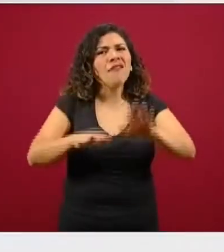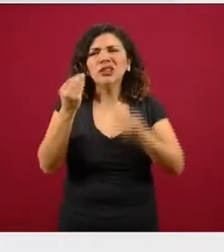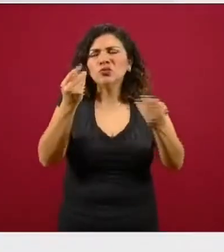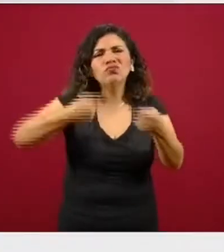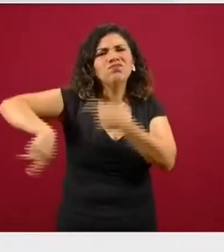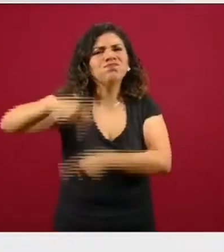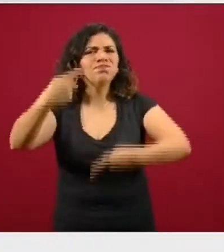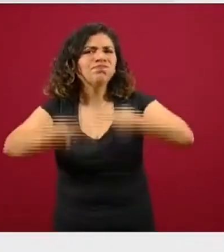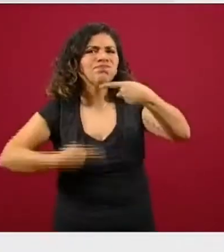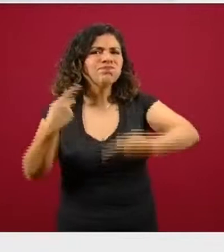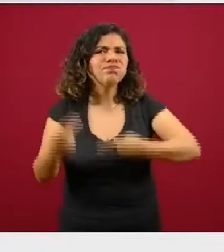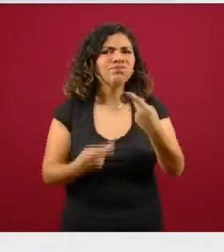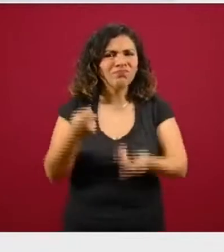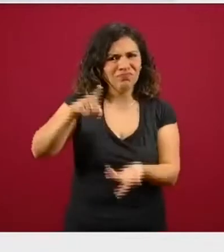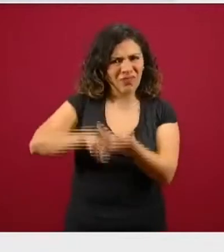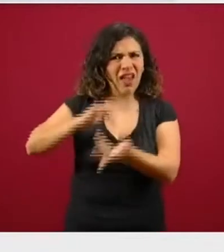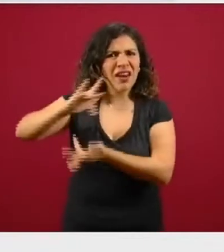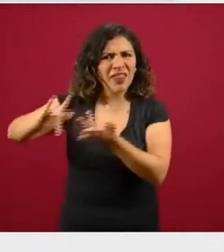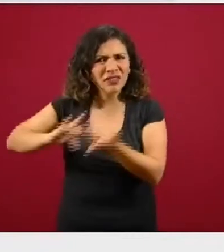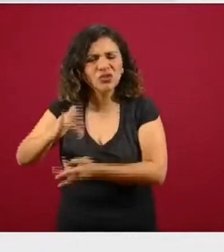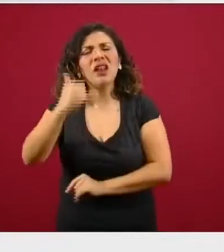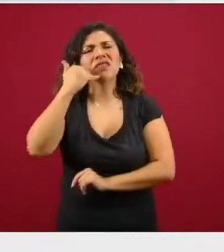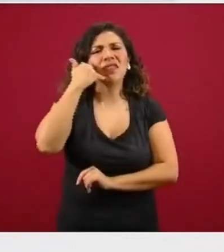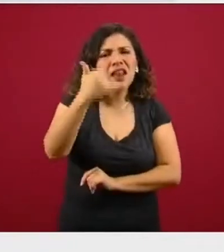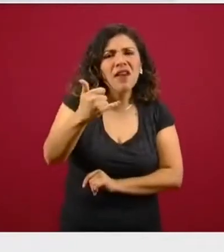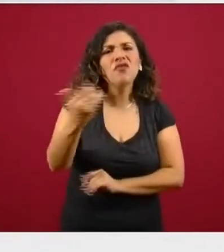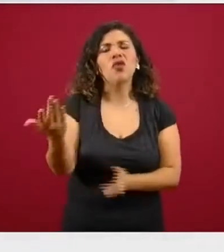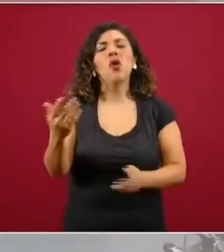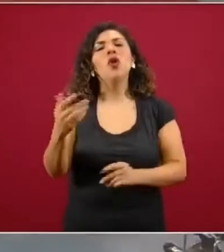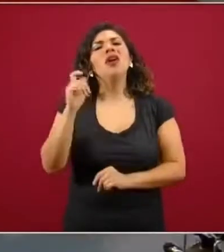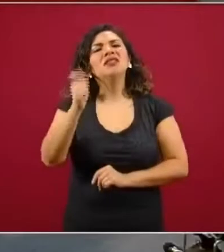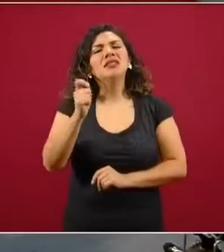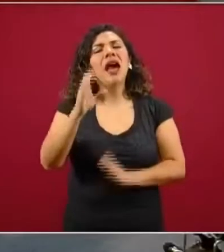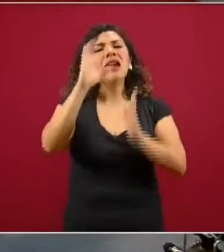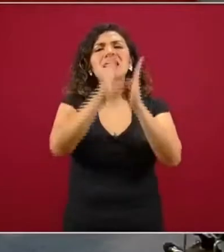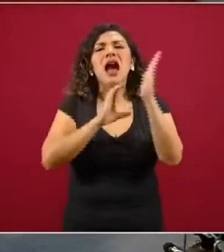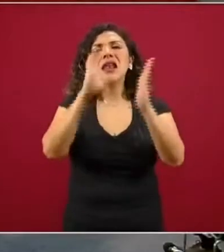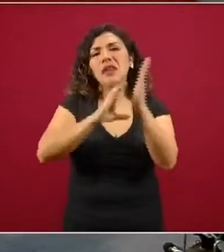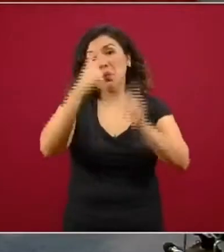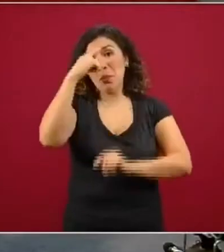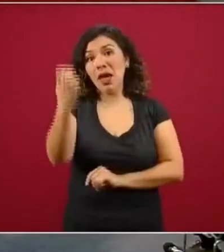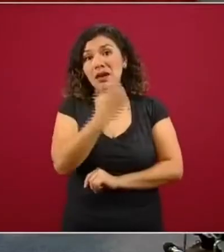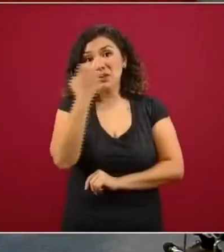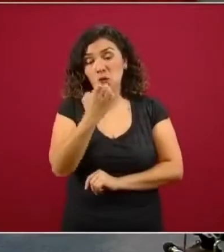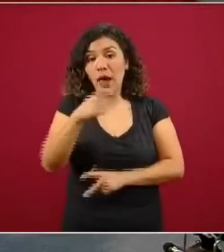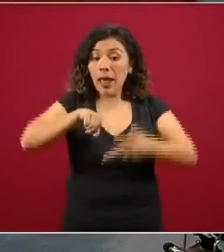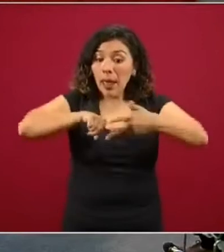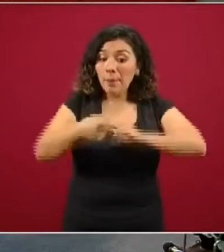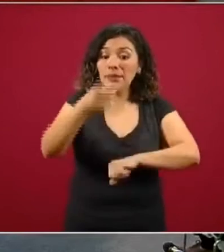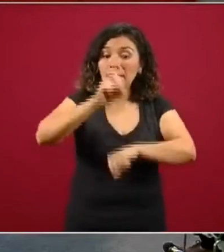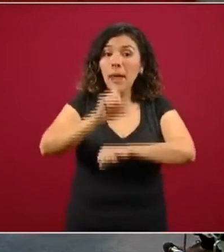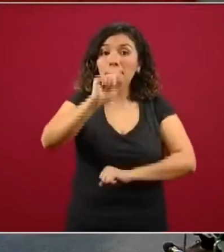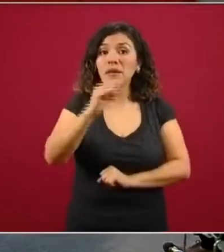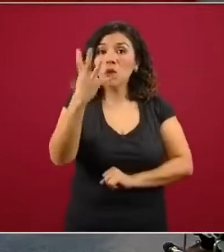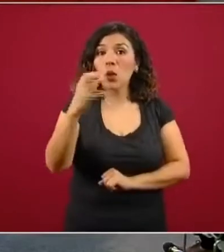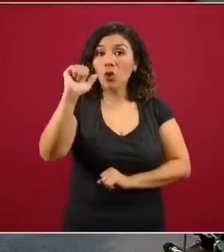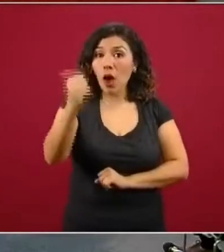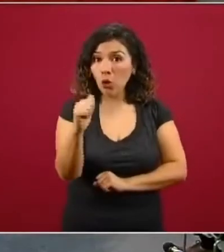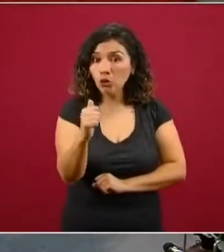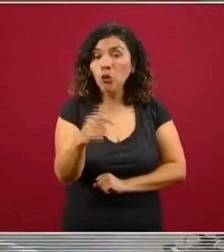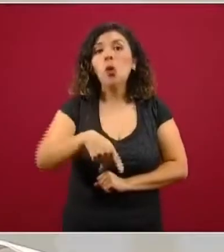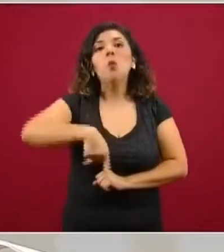mucho en nuestras redes, en teléfono, sobre el calendario escolar. O sea, iniciamos el día 24 de agosto,